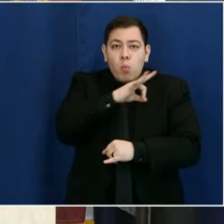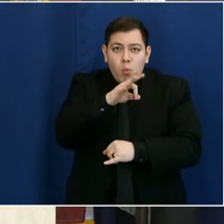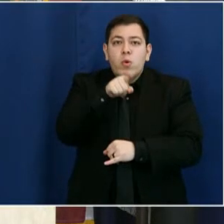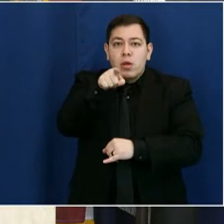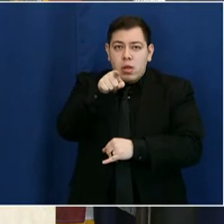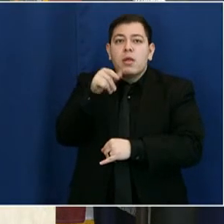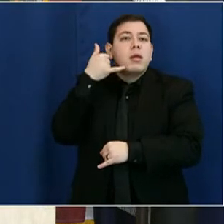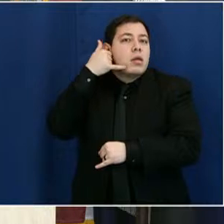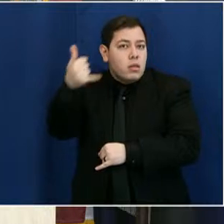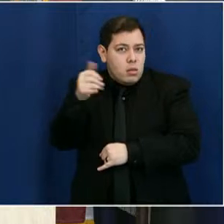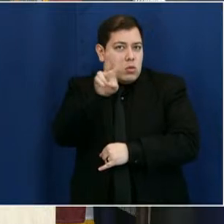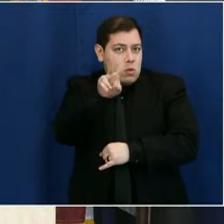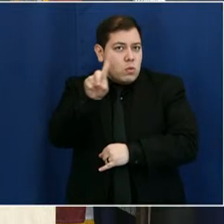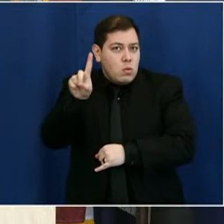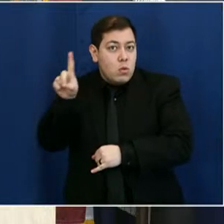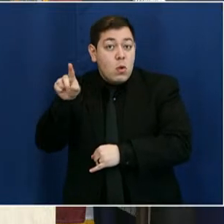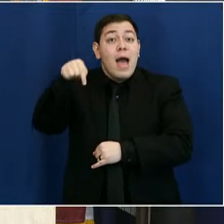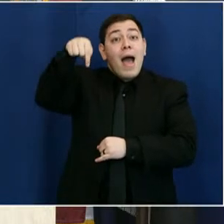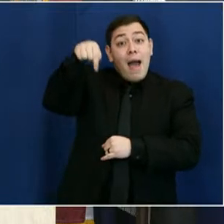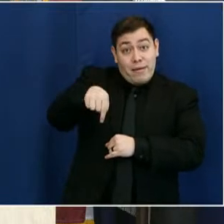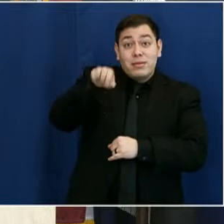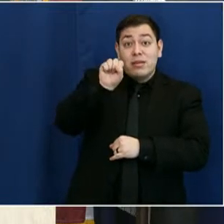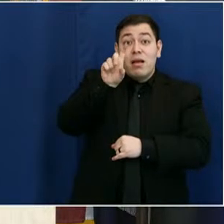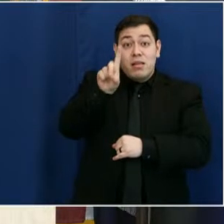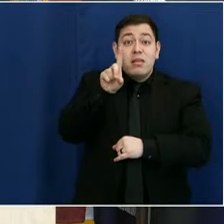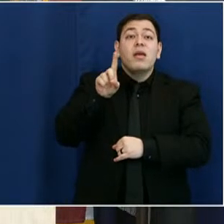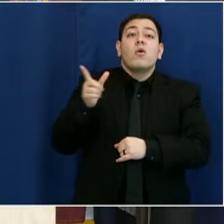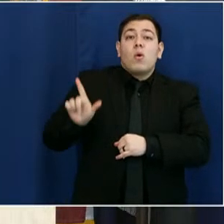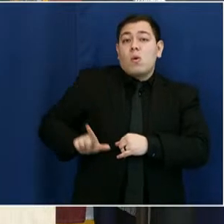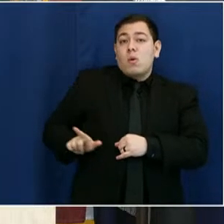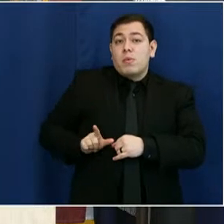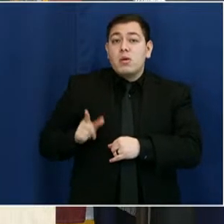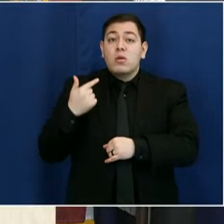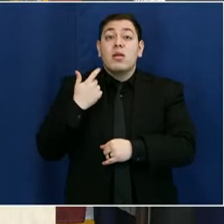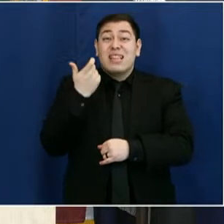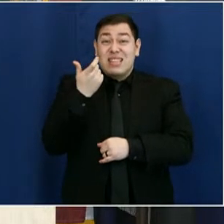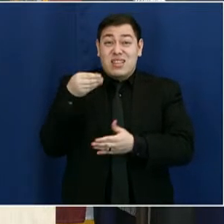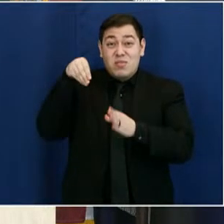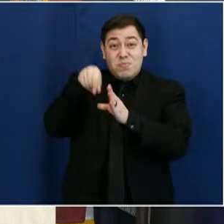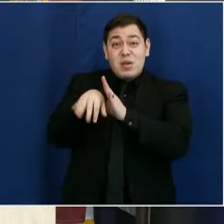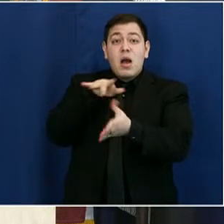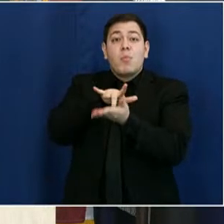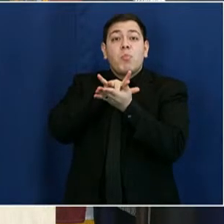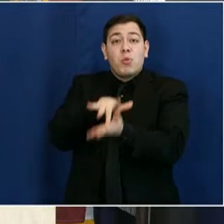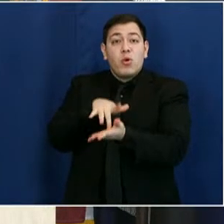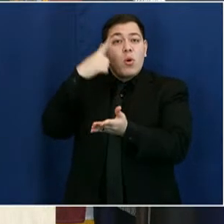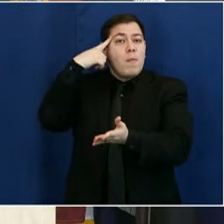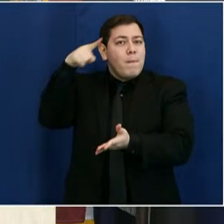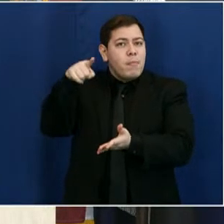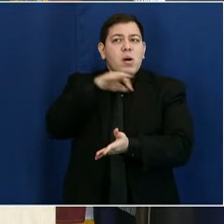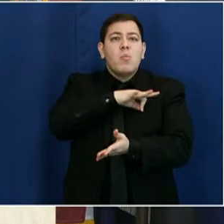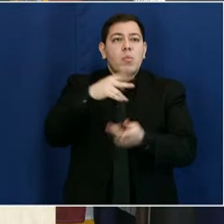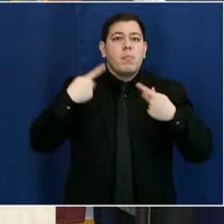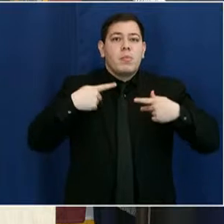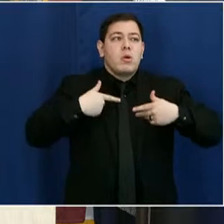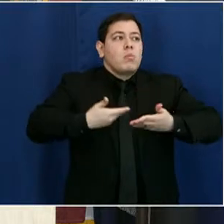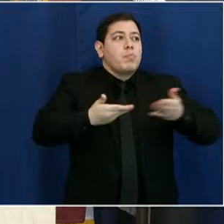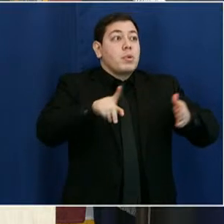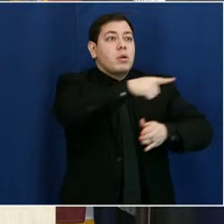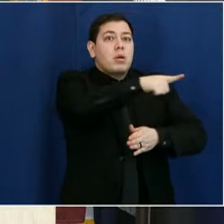El condado está invirtiendo muchísimo dinero ahora porque sabemos que es importante que la gente tenga ese acceso.